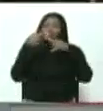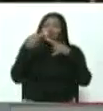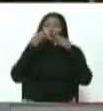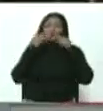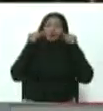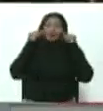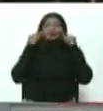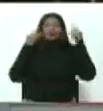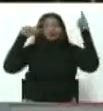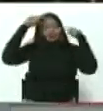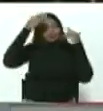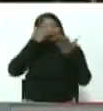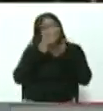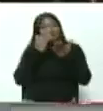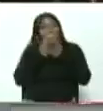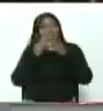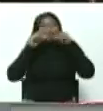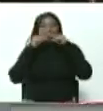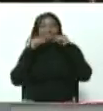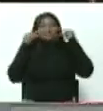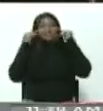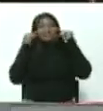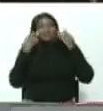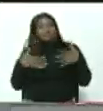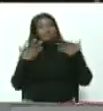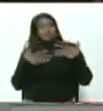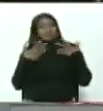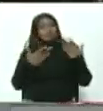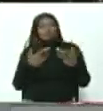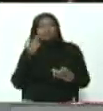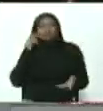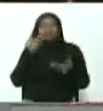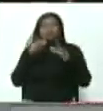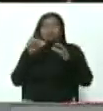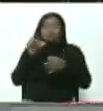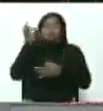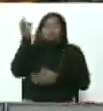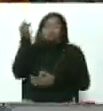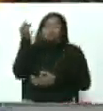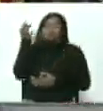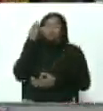los chavistas siempre andamos alegres. Usted llegó y sacó su papelito,